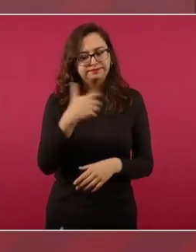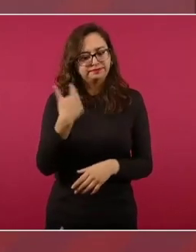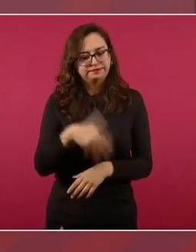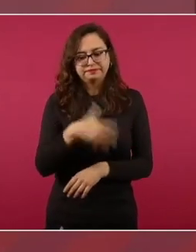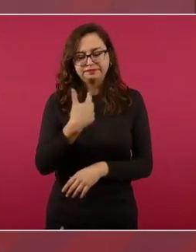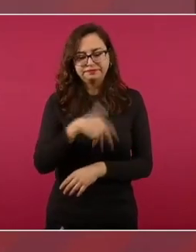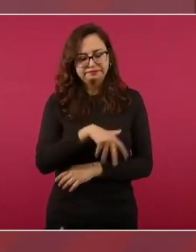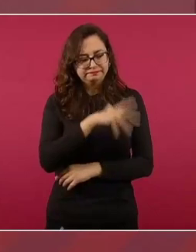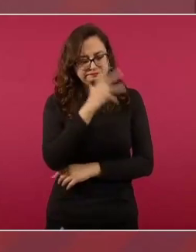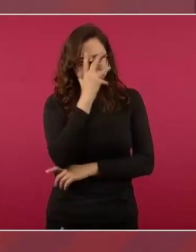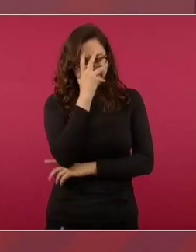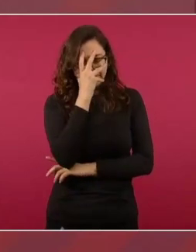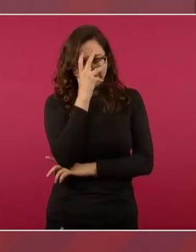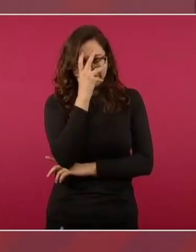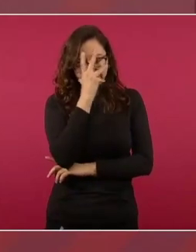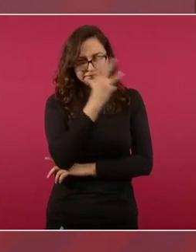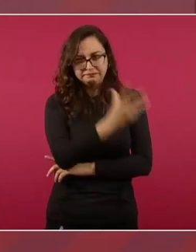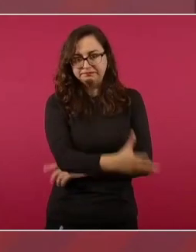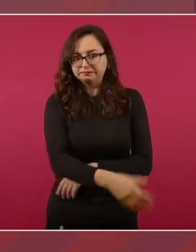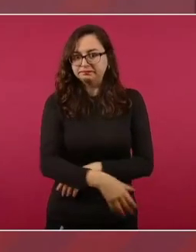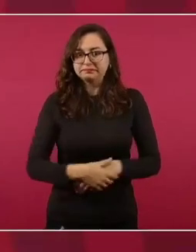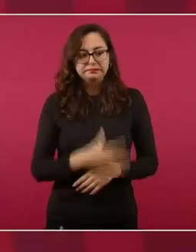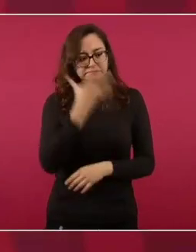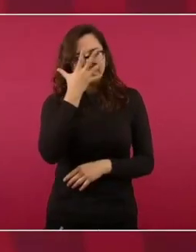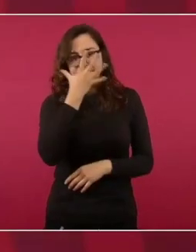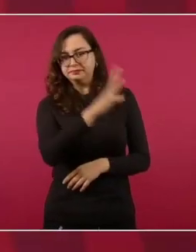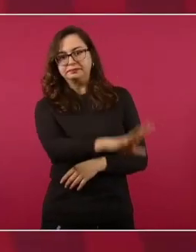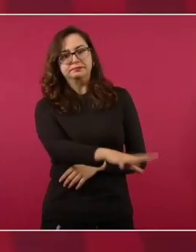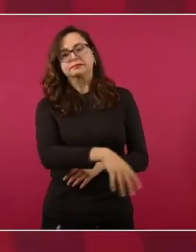de los enfermos, de la gente mayor?